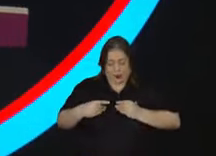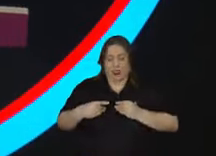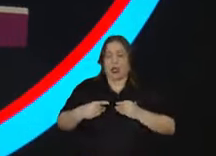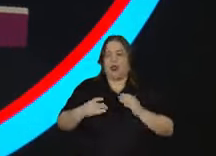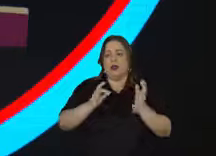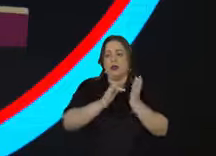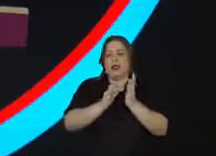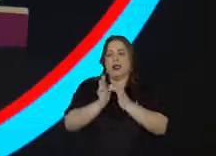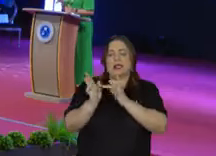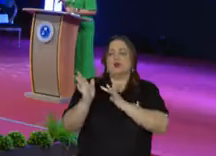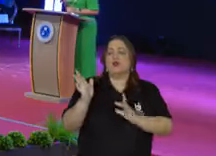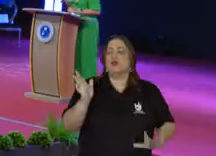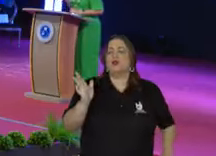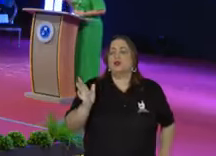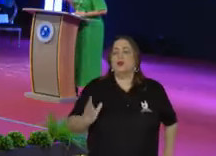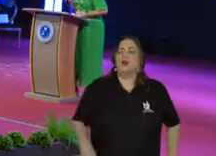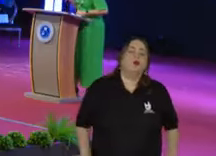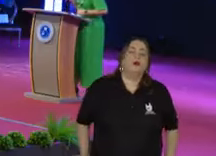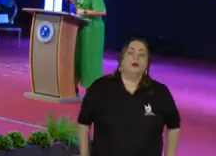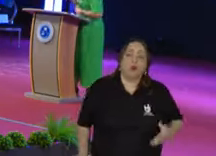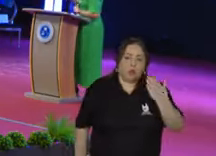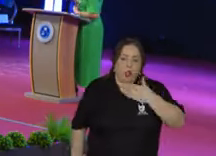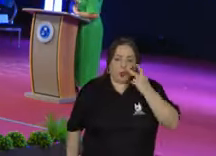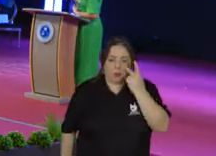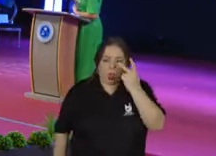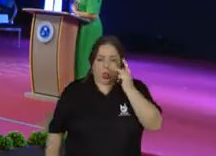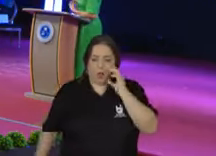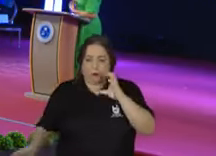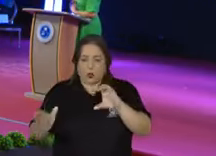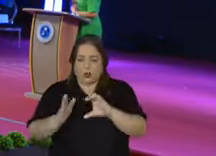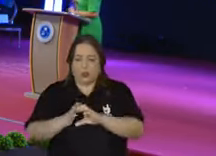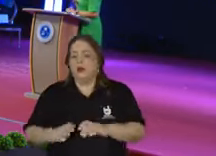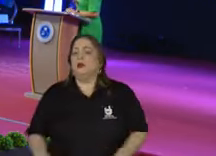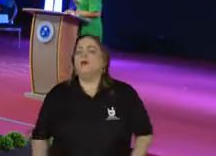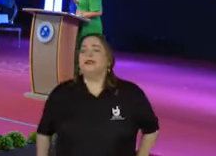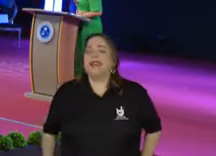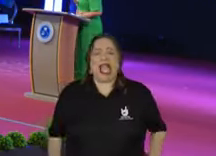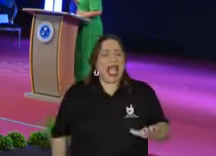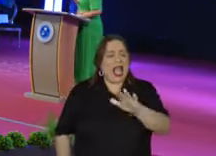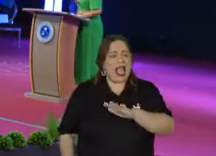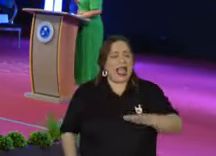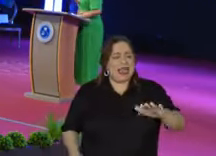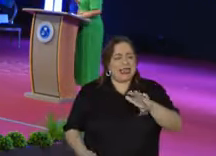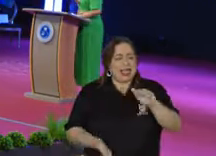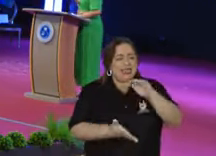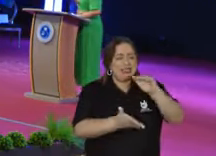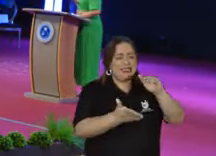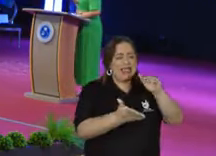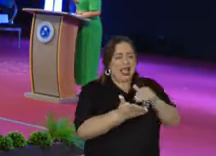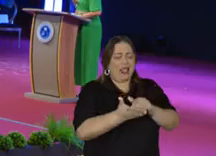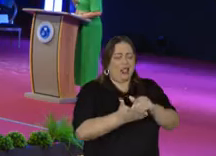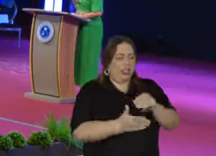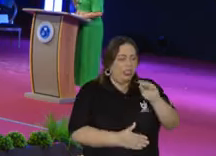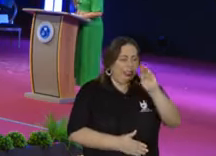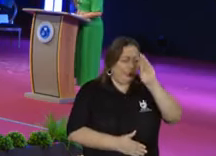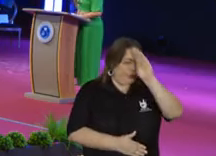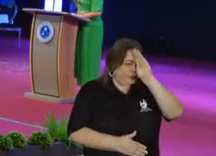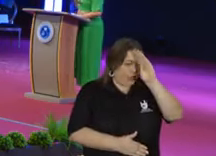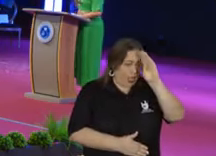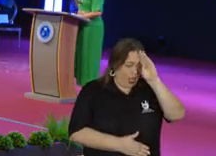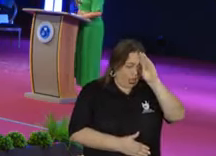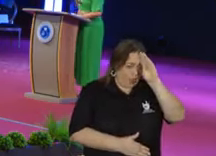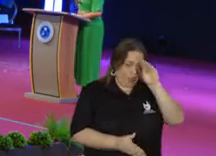Amén, ellos estuvieron ministrando en el Centro Médico Plaza Barceló. Bendecimos al ministerio que se encarga de